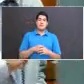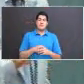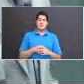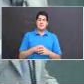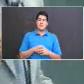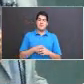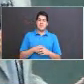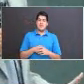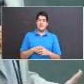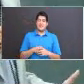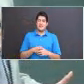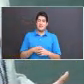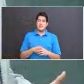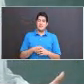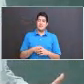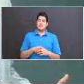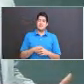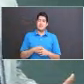Seamos sinceros.